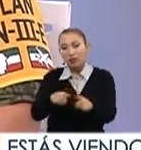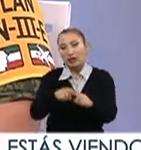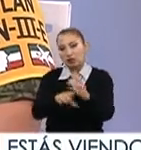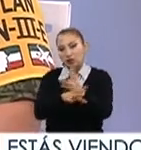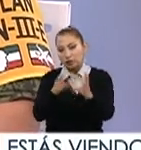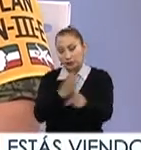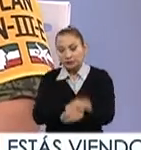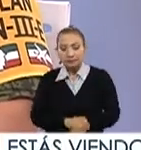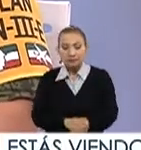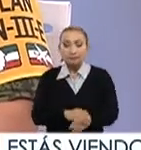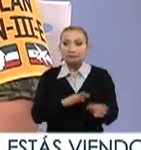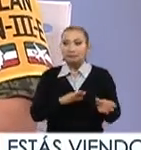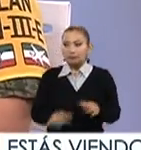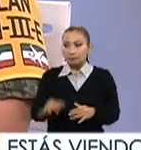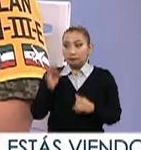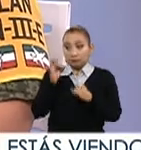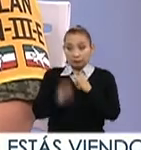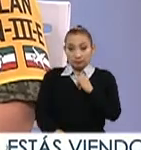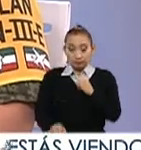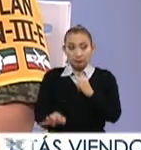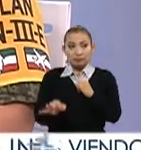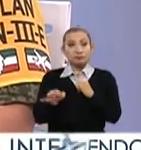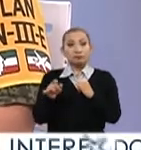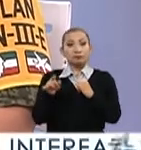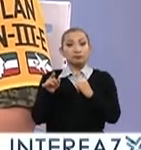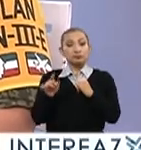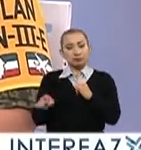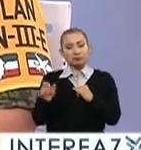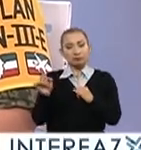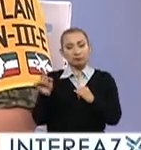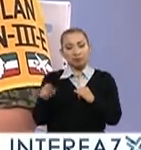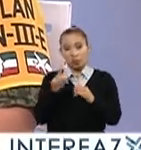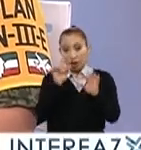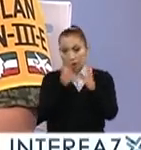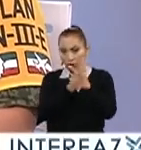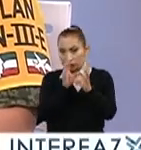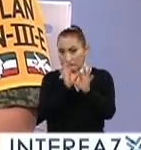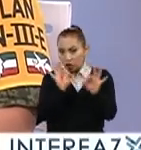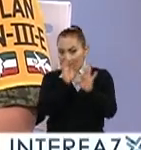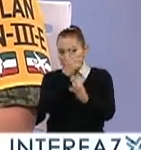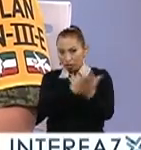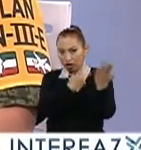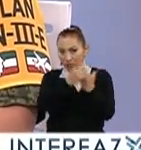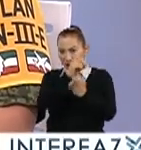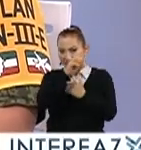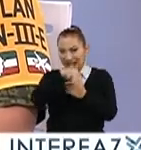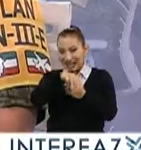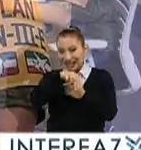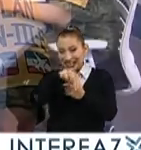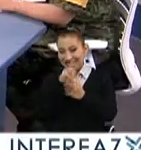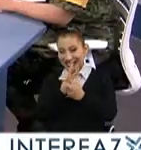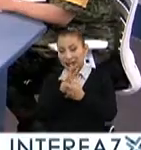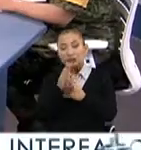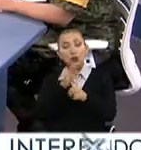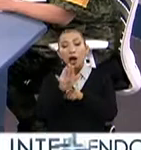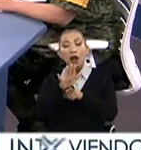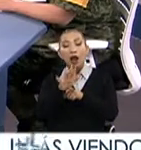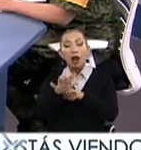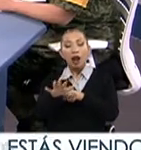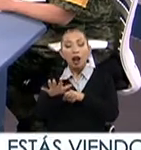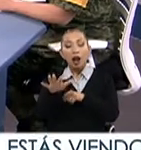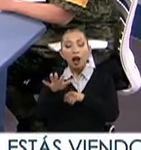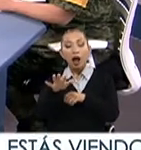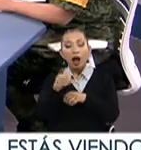¿no? Y finalmente parte muy importante de este plan DN3 es la